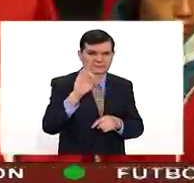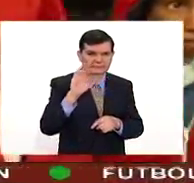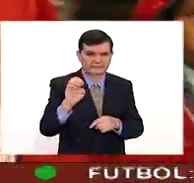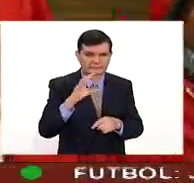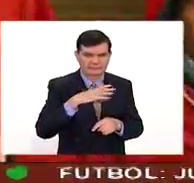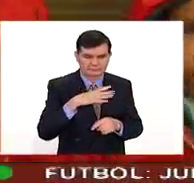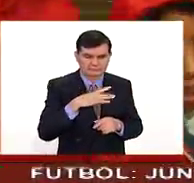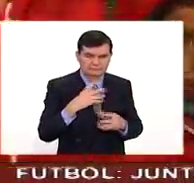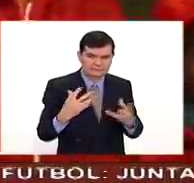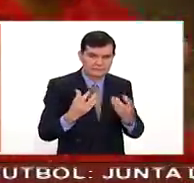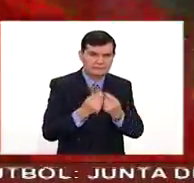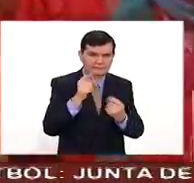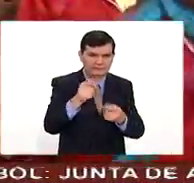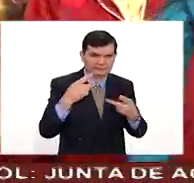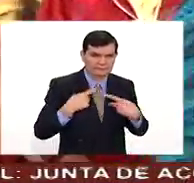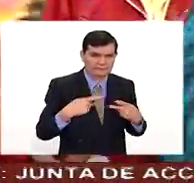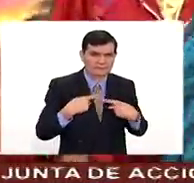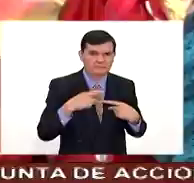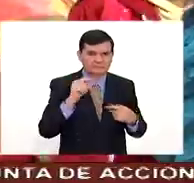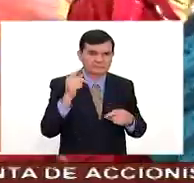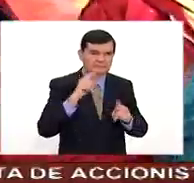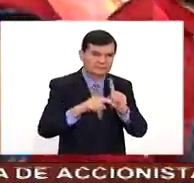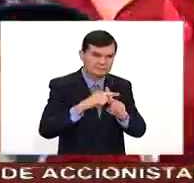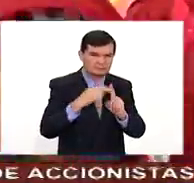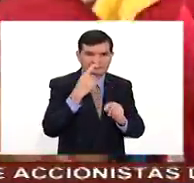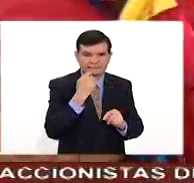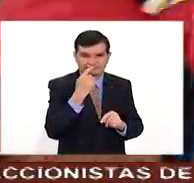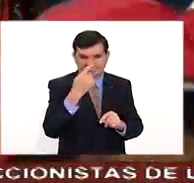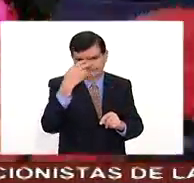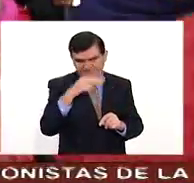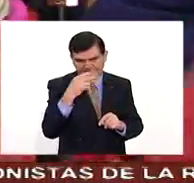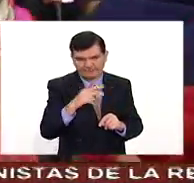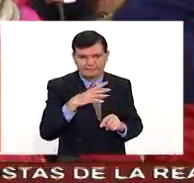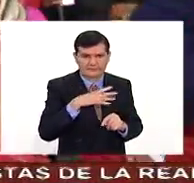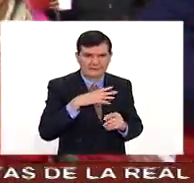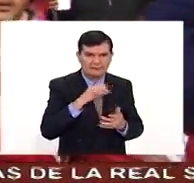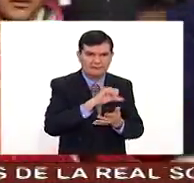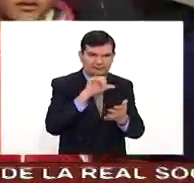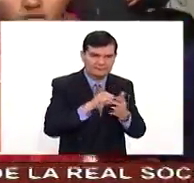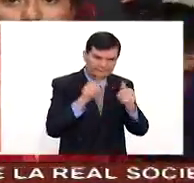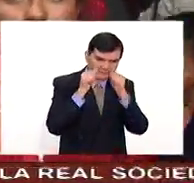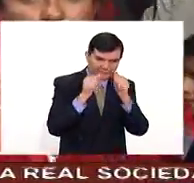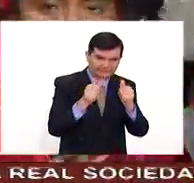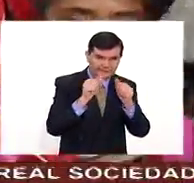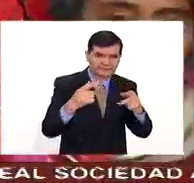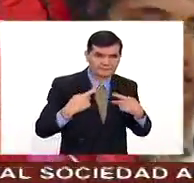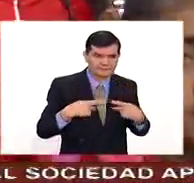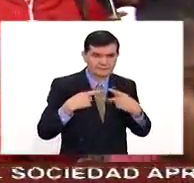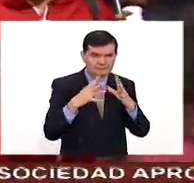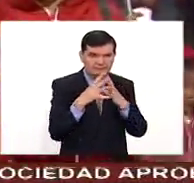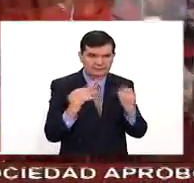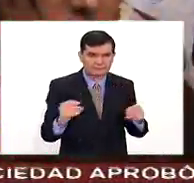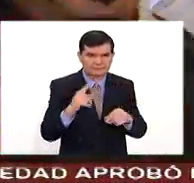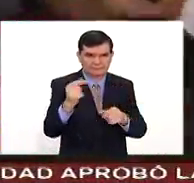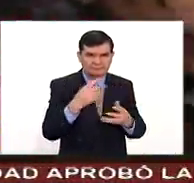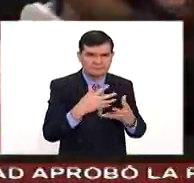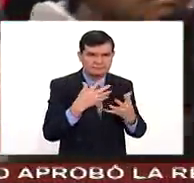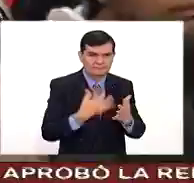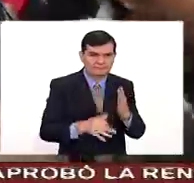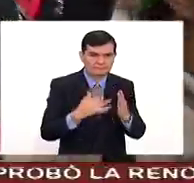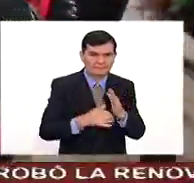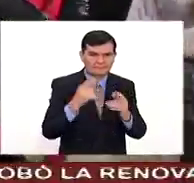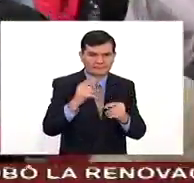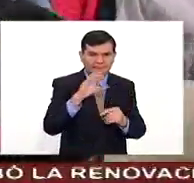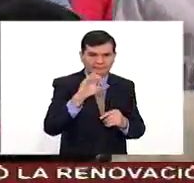Electricidad, por supuesto, de la Cruz Roja Mexicana y el Centro de Atención a Personas Extraviadas y Ausentes,